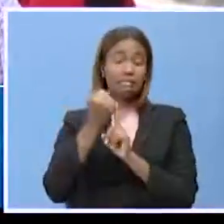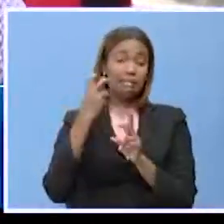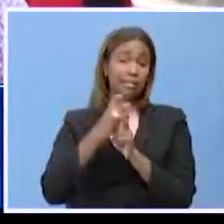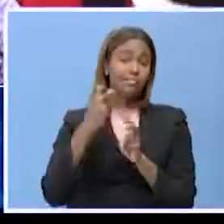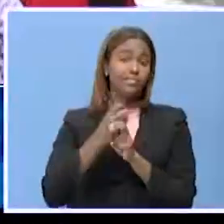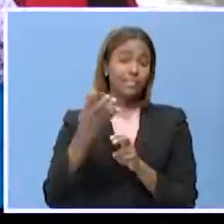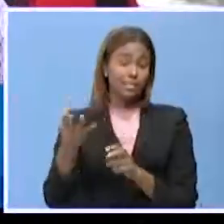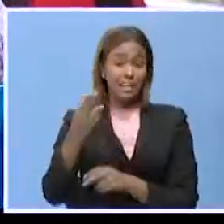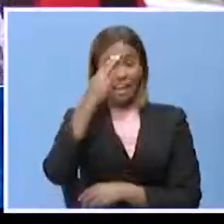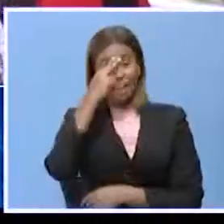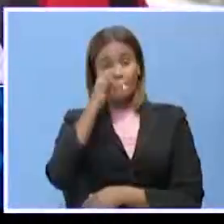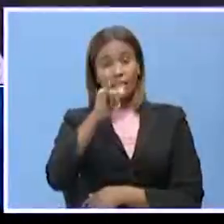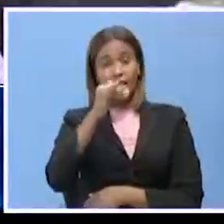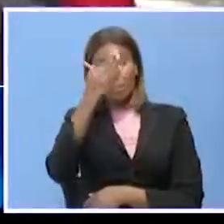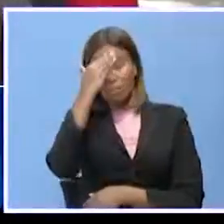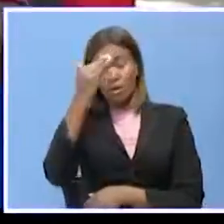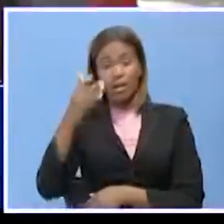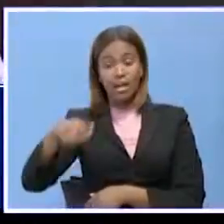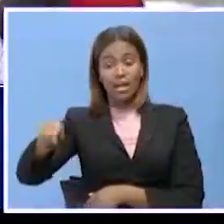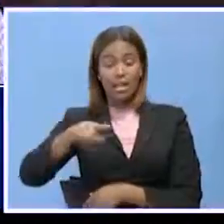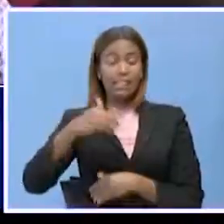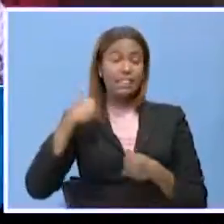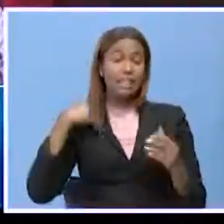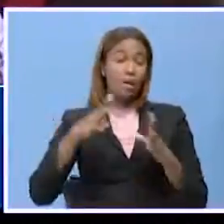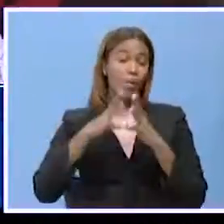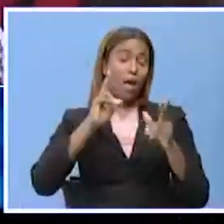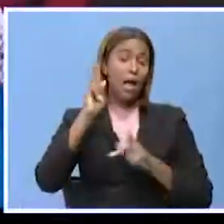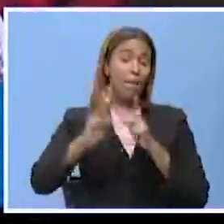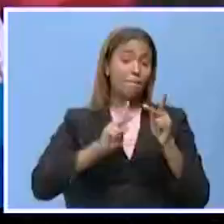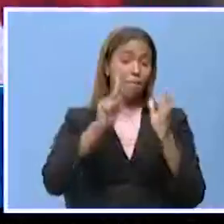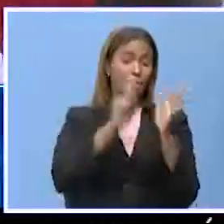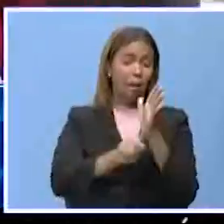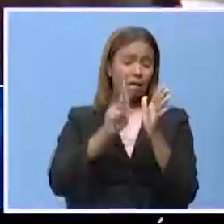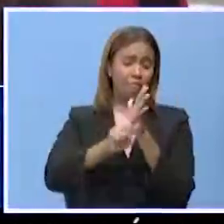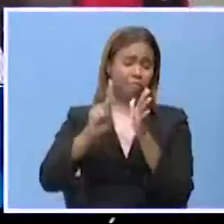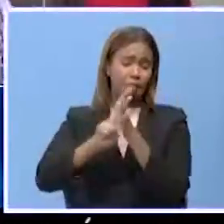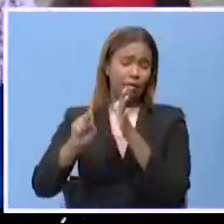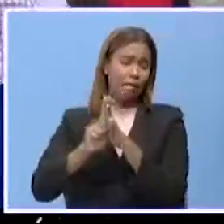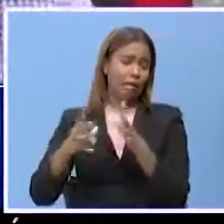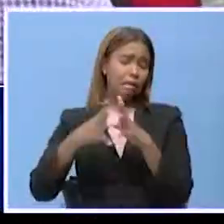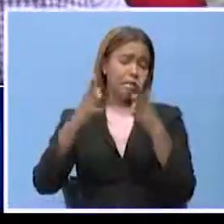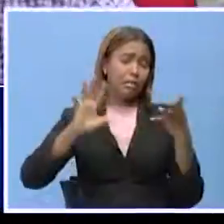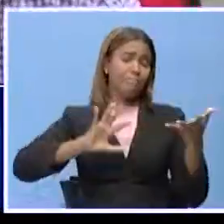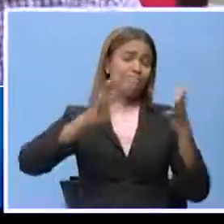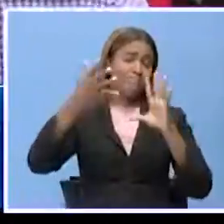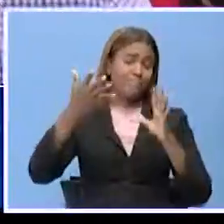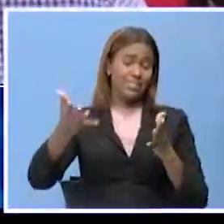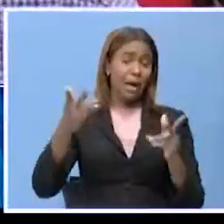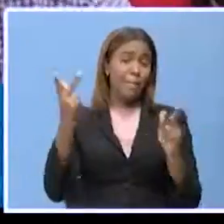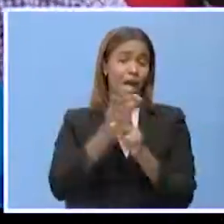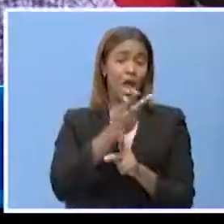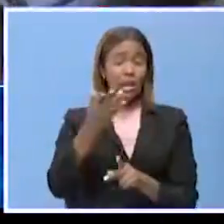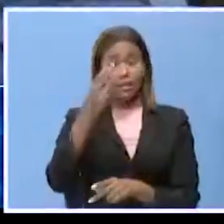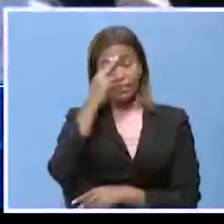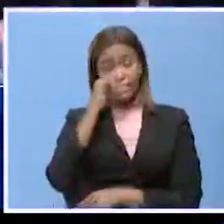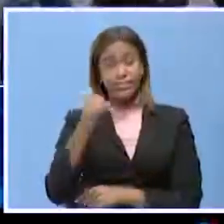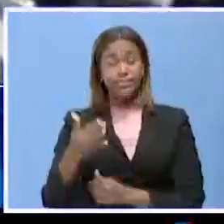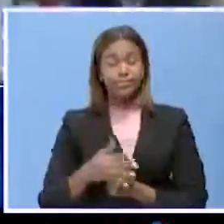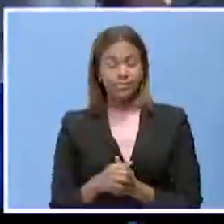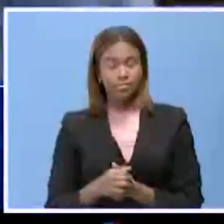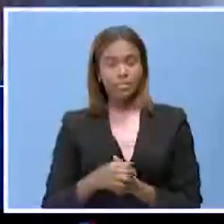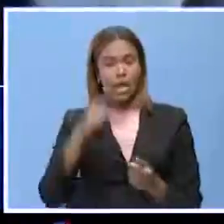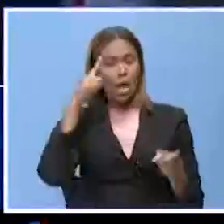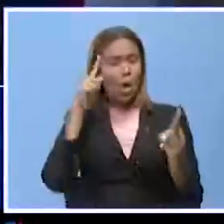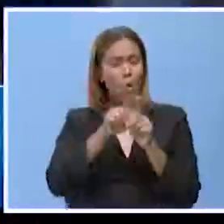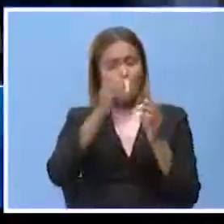en Haití, no, porque el problema es y la gente está matando gente, tú te sabes, nada más peor allá en Haití ahora. De acuerdo a